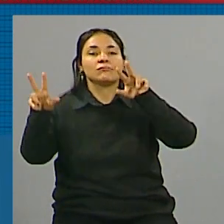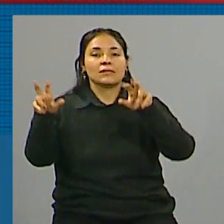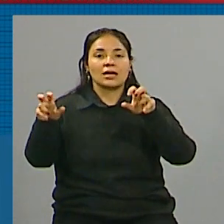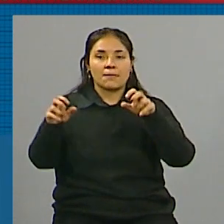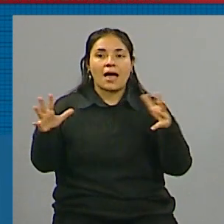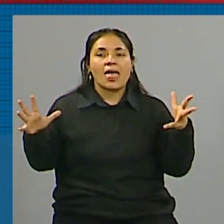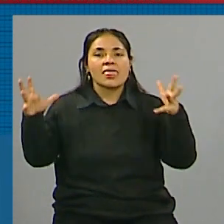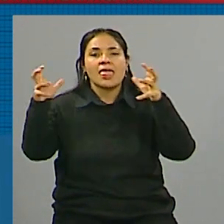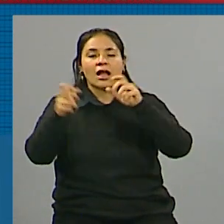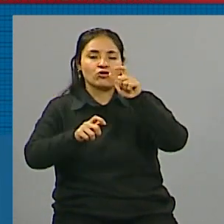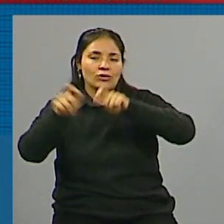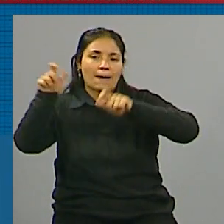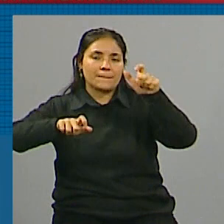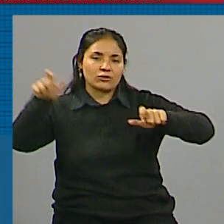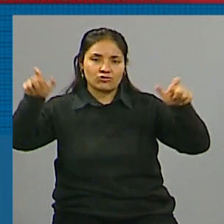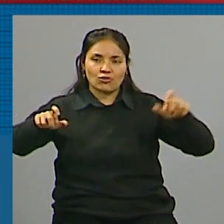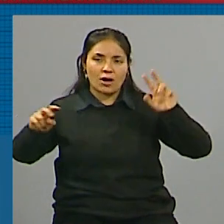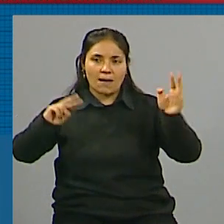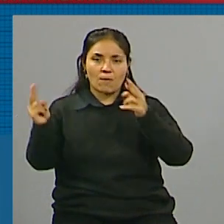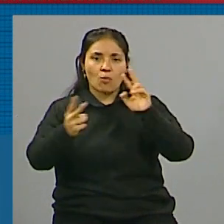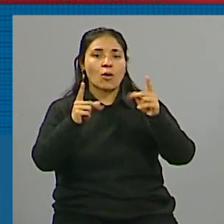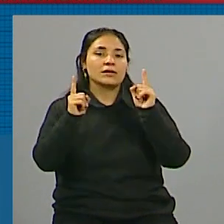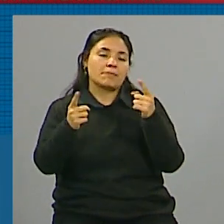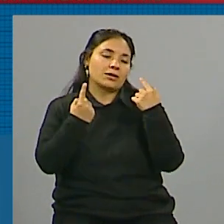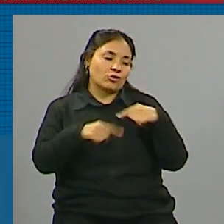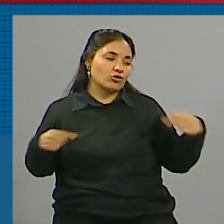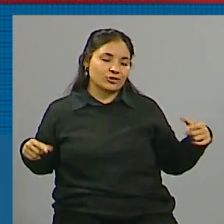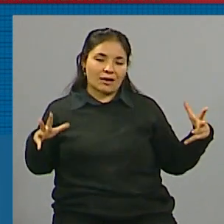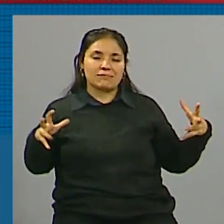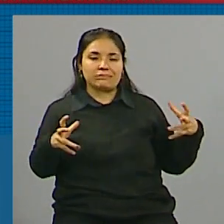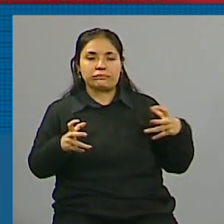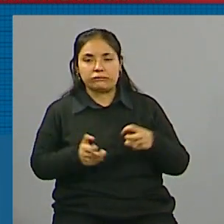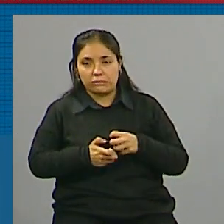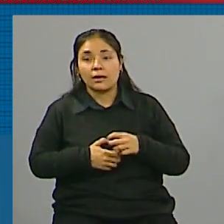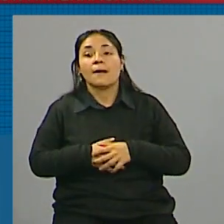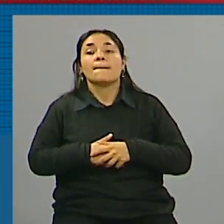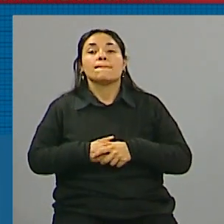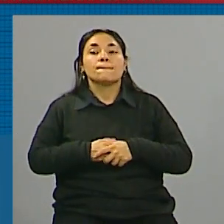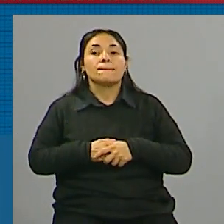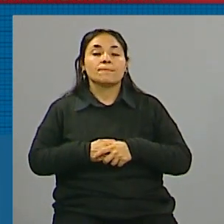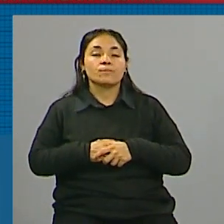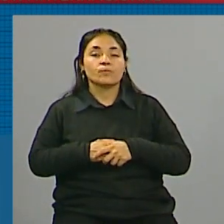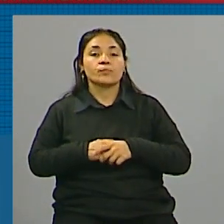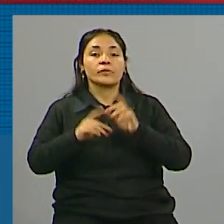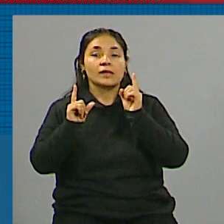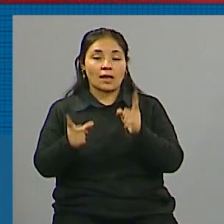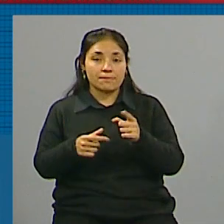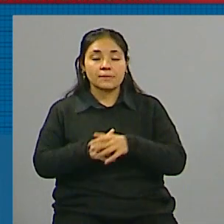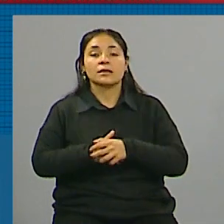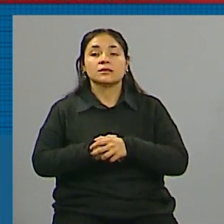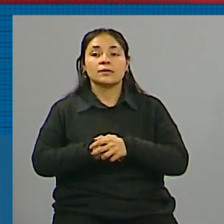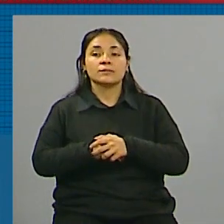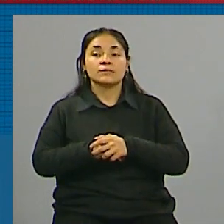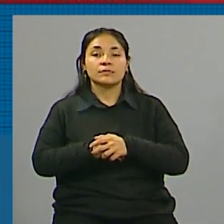los daños humanos principalmente y materiales entre otros, además de después tratar de prever lo que puede llegar a